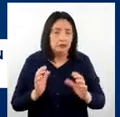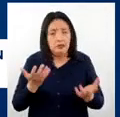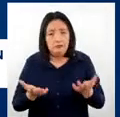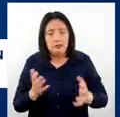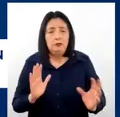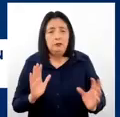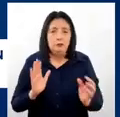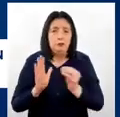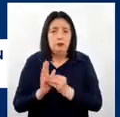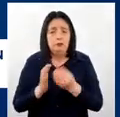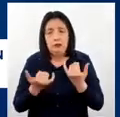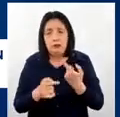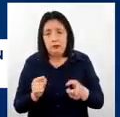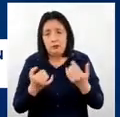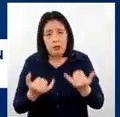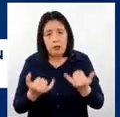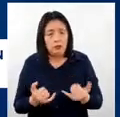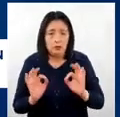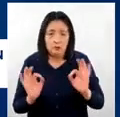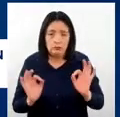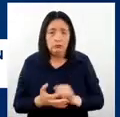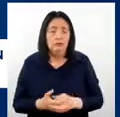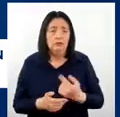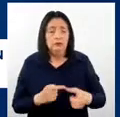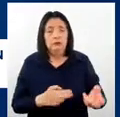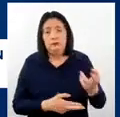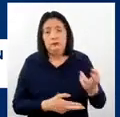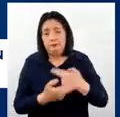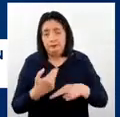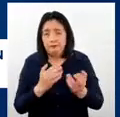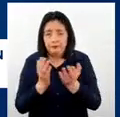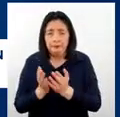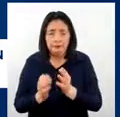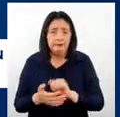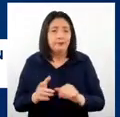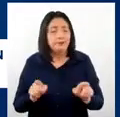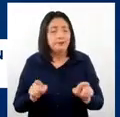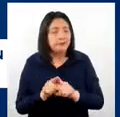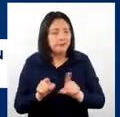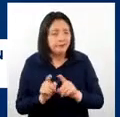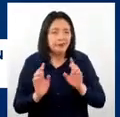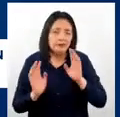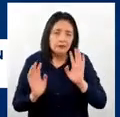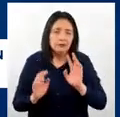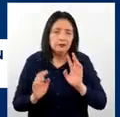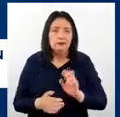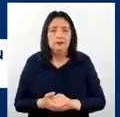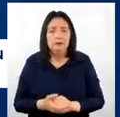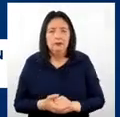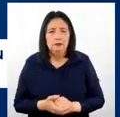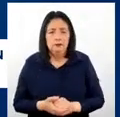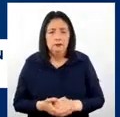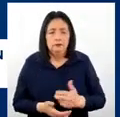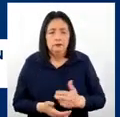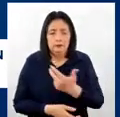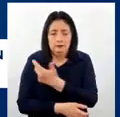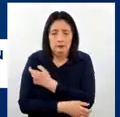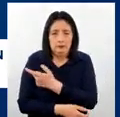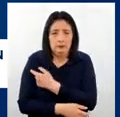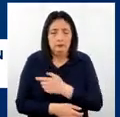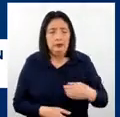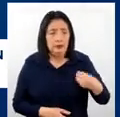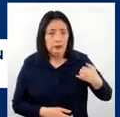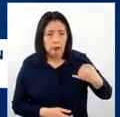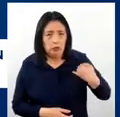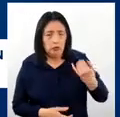este momento. Y a propósito de retorno de clases, también habría que ver si la vacunación, sobre todo para adolescentes,